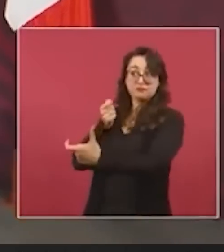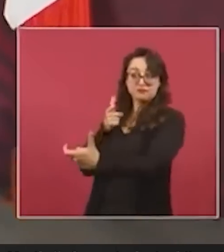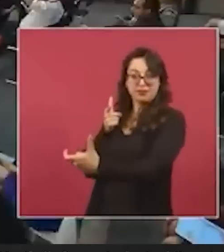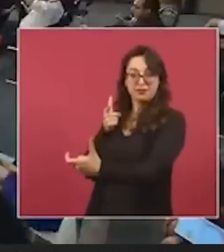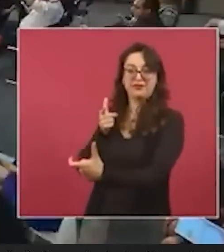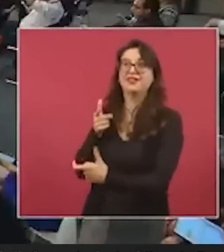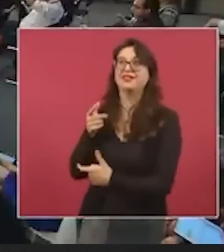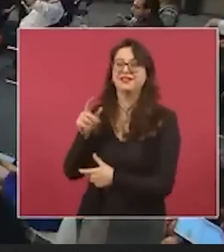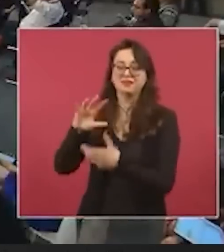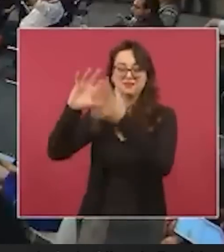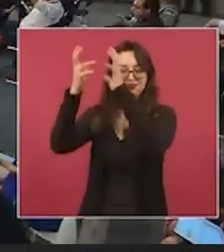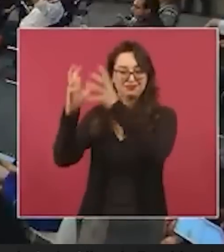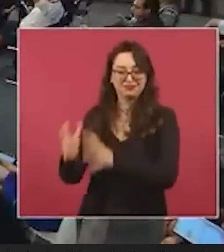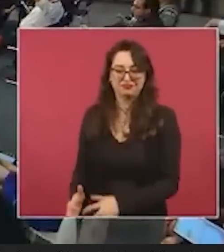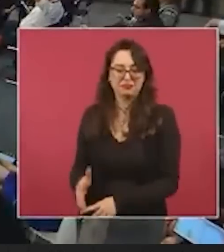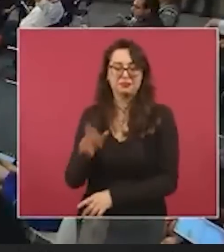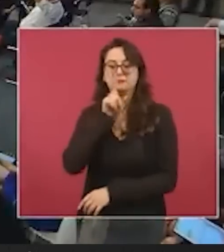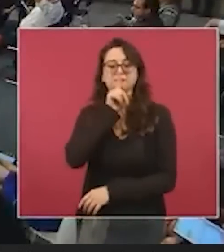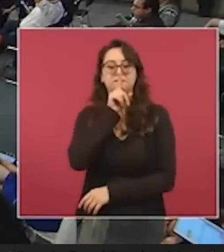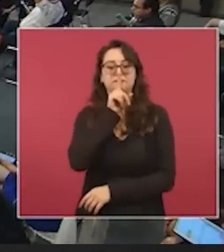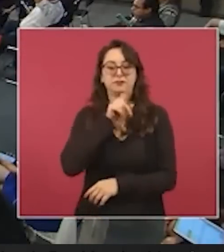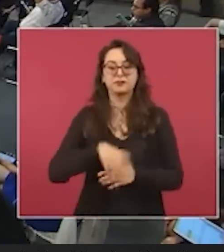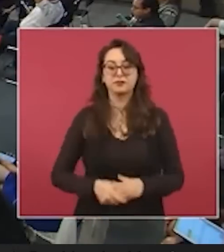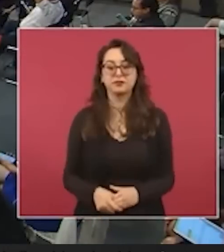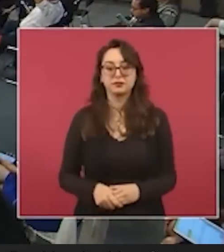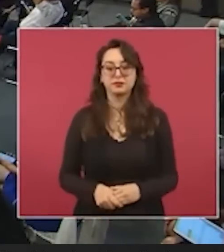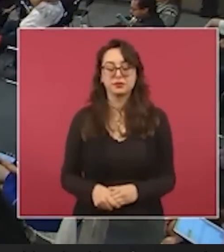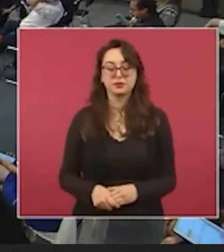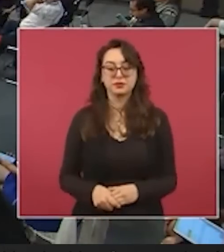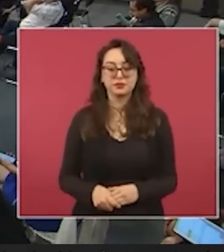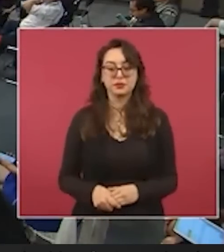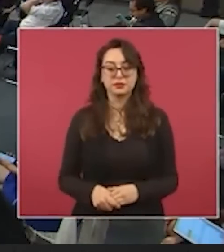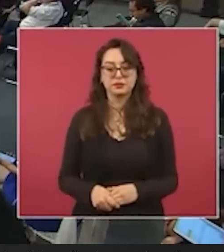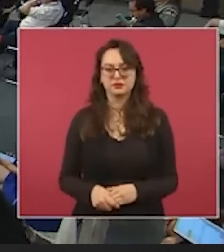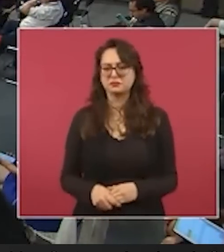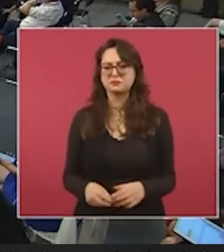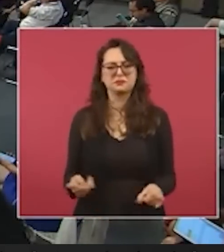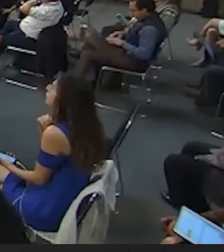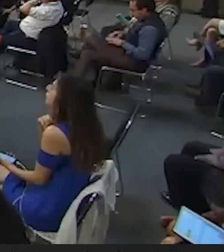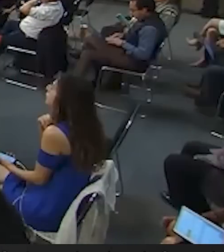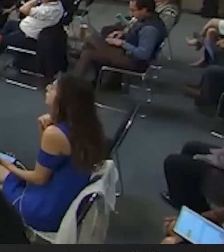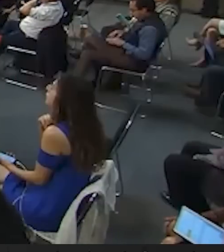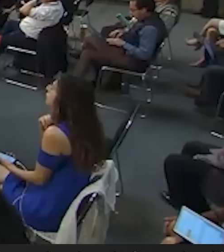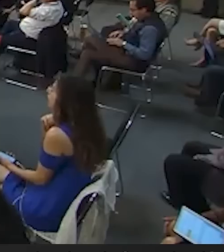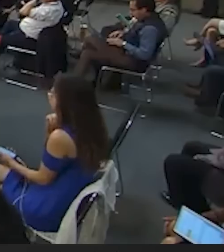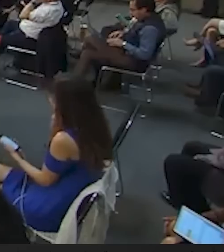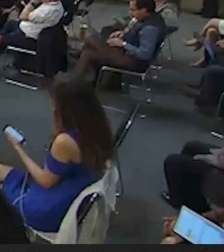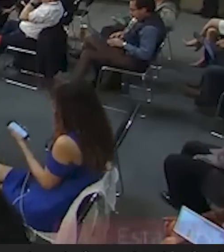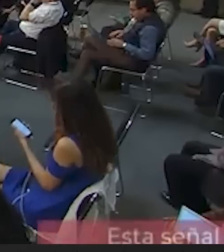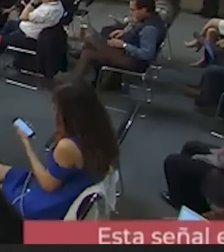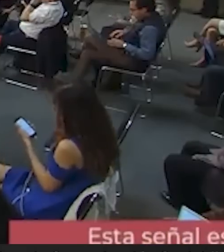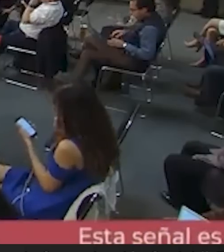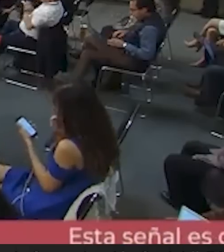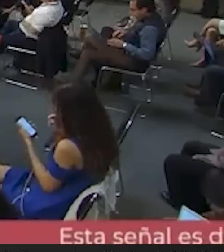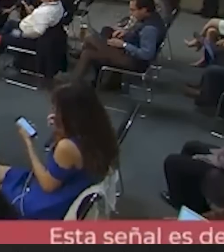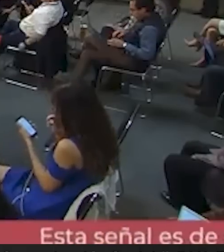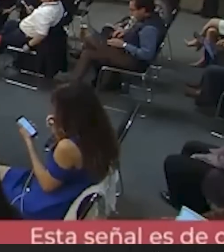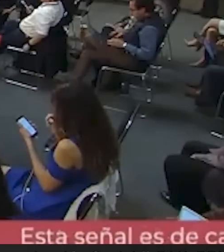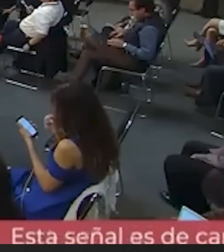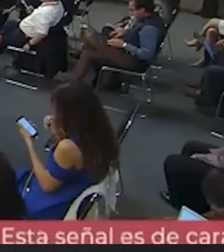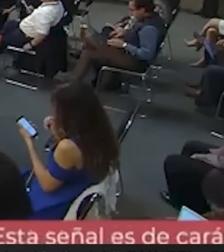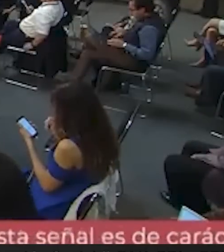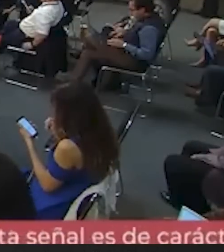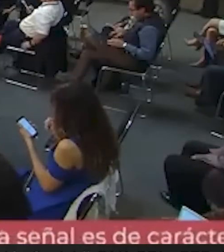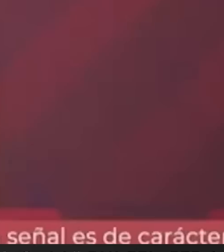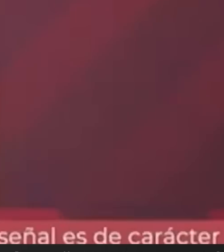Este tema se utilice precisamente para vulnerar, en este caso, No va a pasar nada porque la Secretaría de la